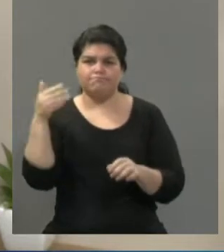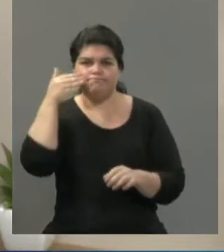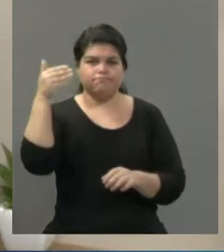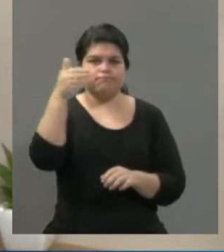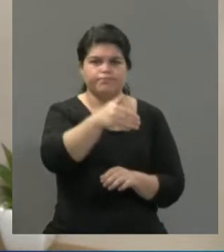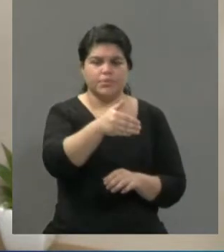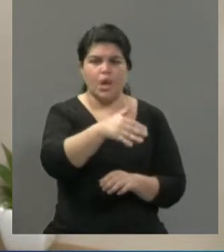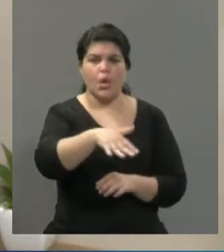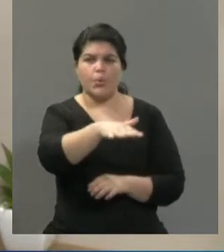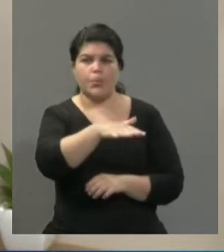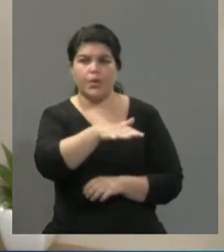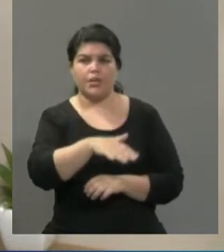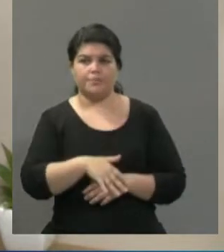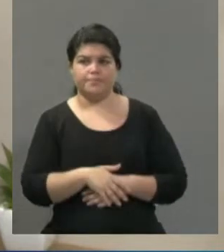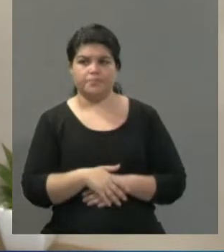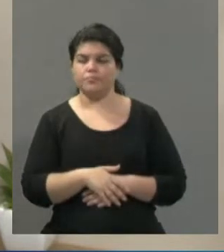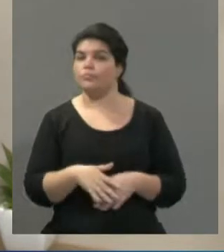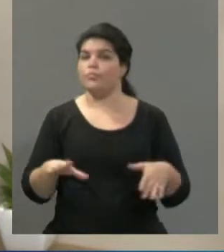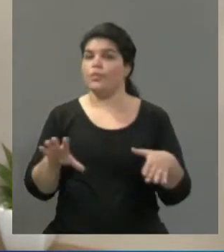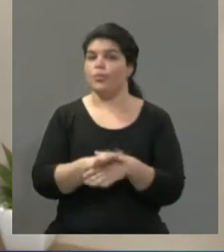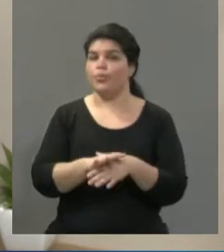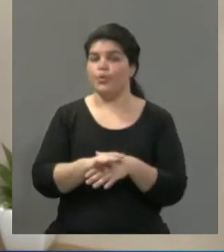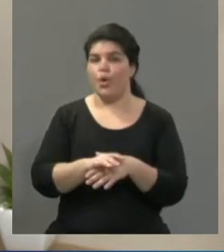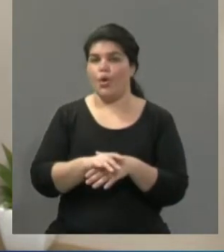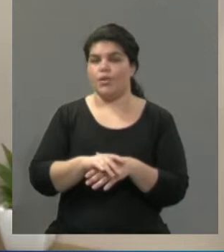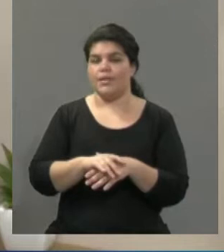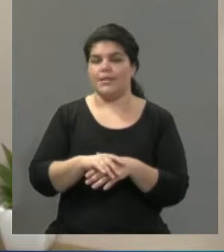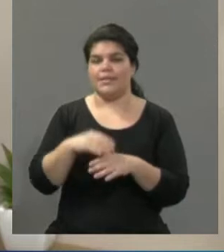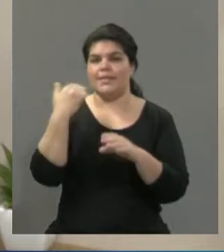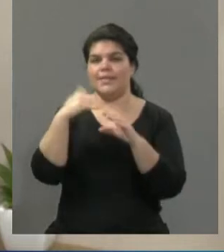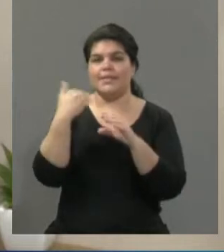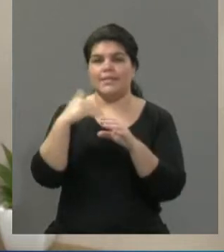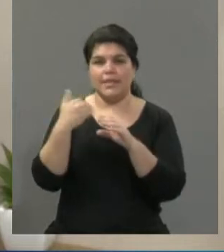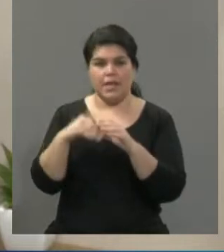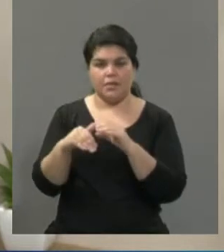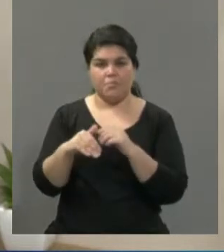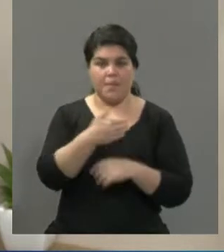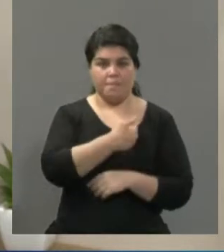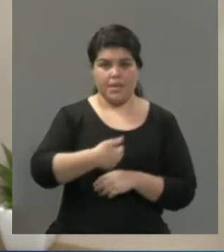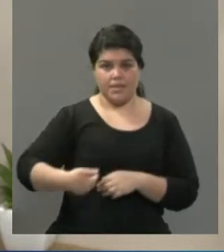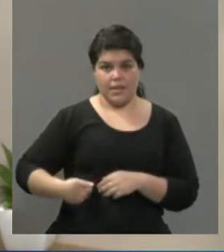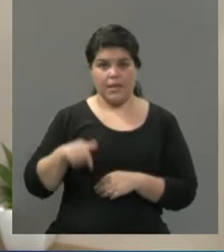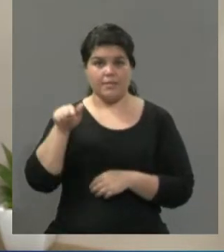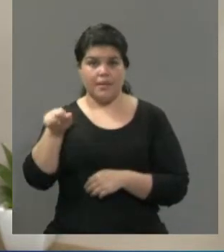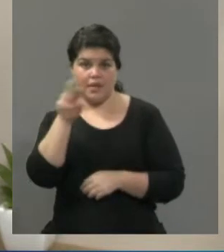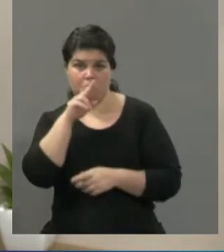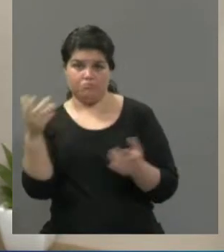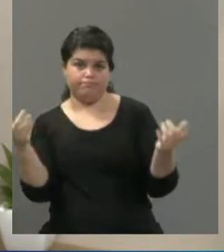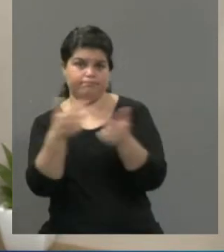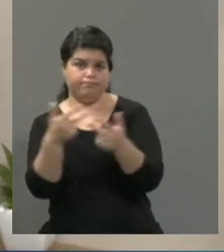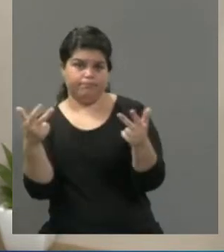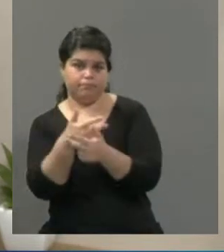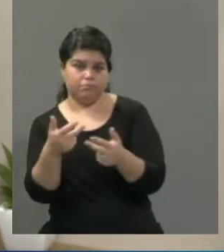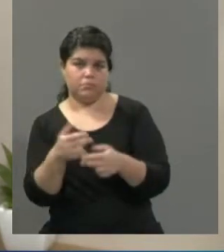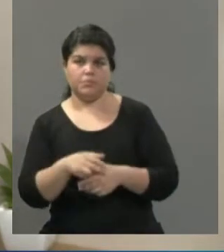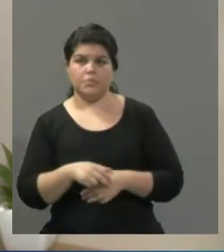veíamos un chat de ella con el presidente, que en realidad fue así. Te lo cuento para... Ella le escribe... Está bueno